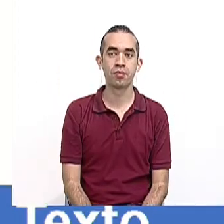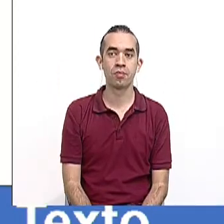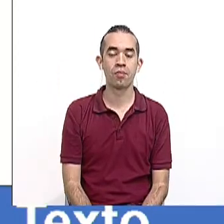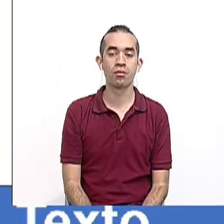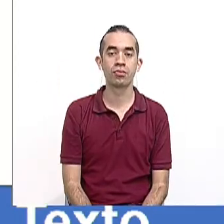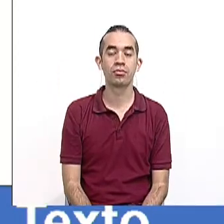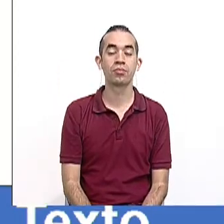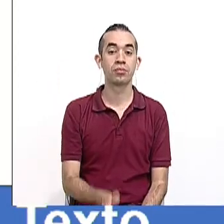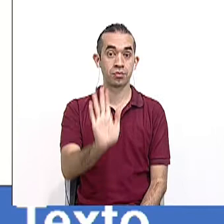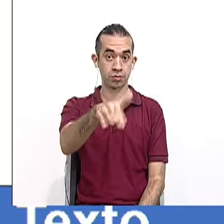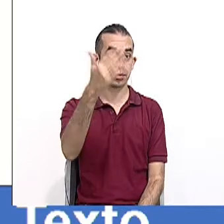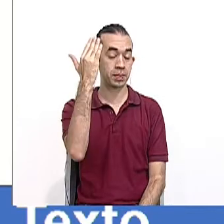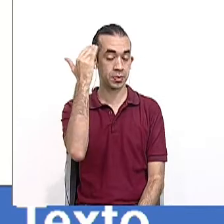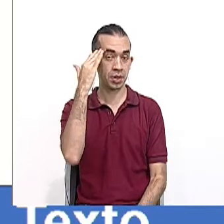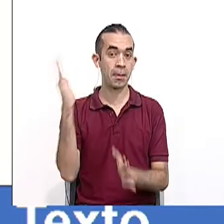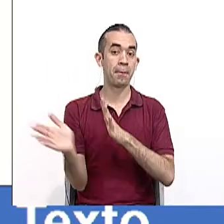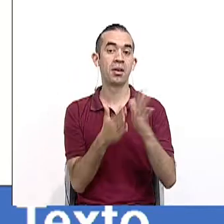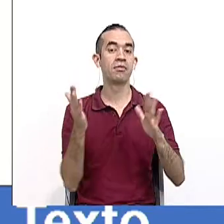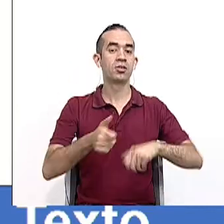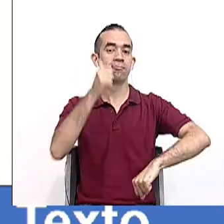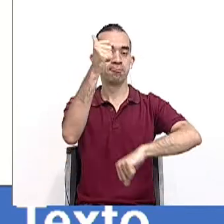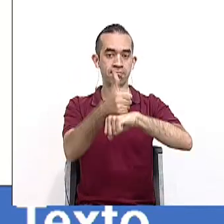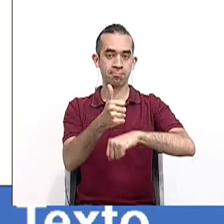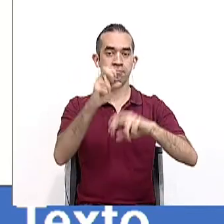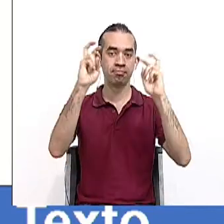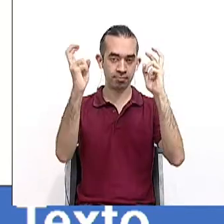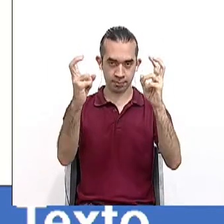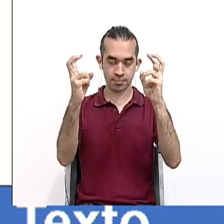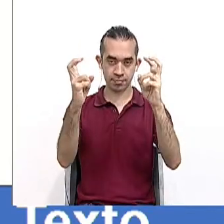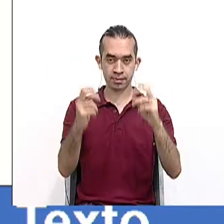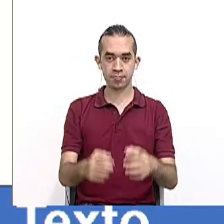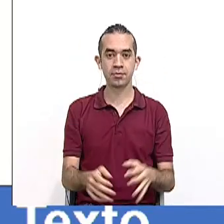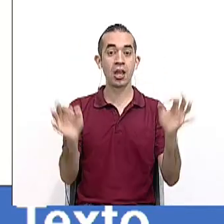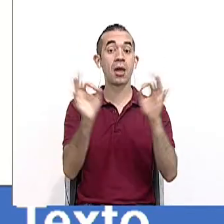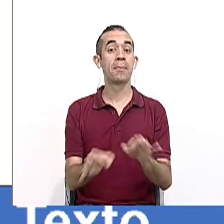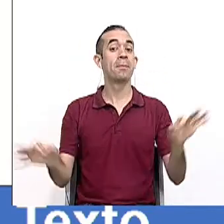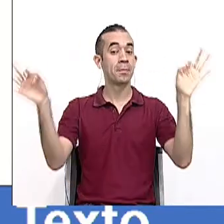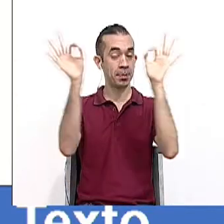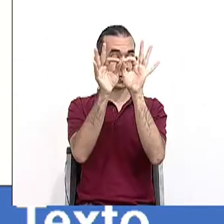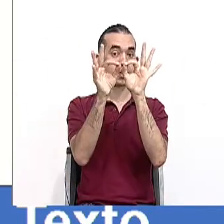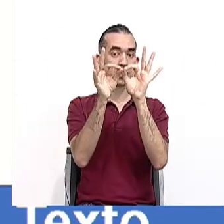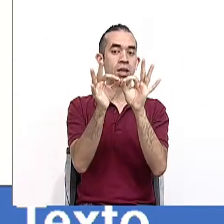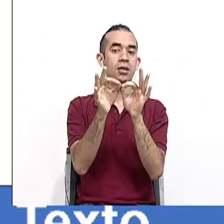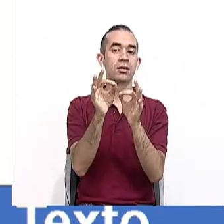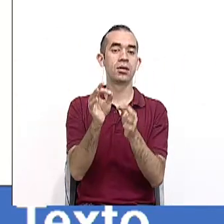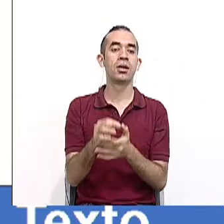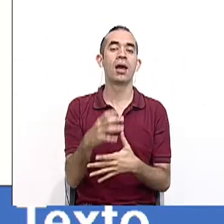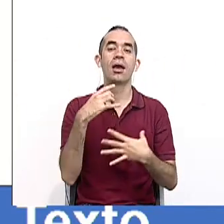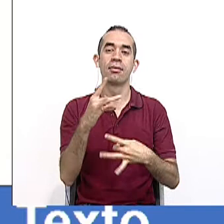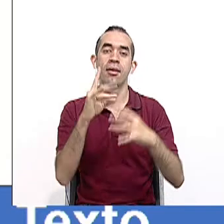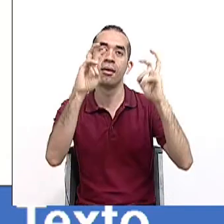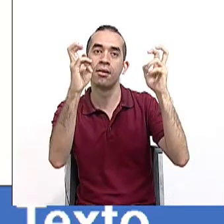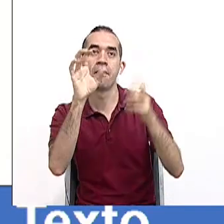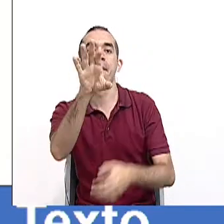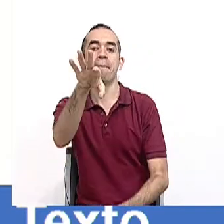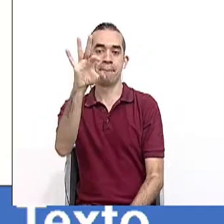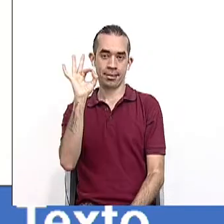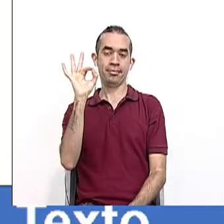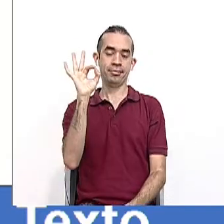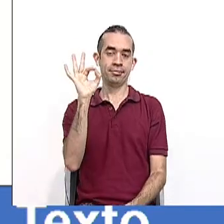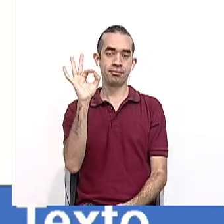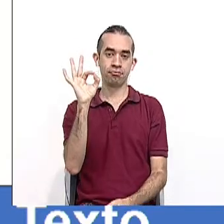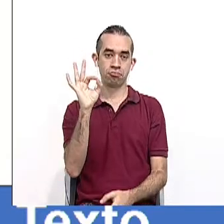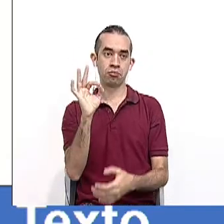En la planificación definimos el tema. Es muy importante que escojan un tema de su interés, algo que les